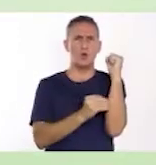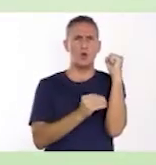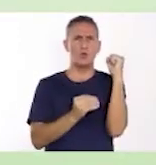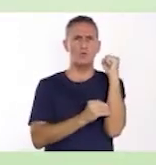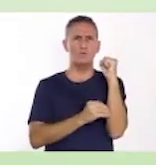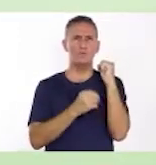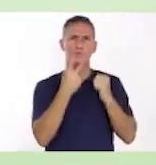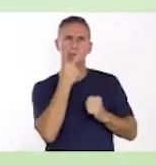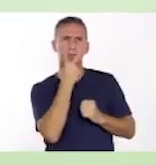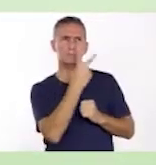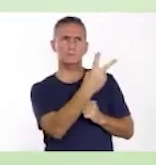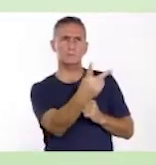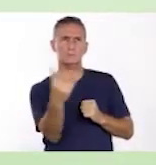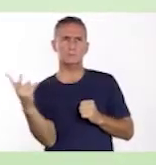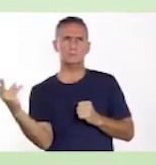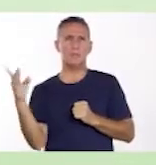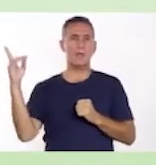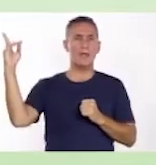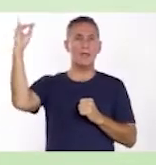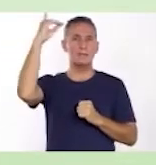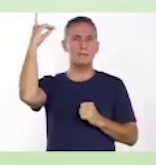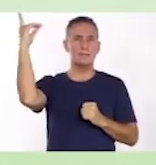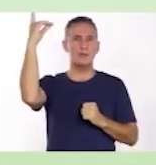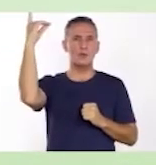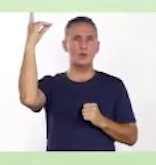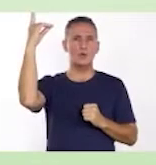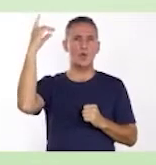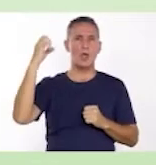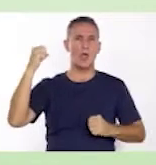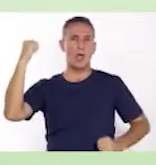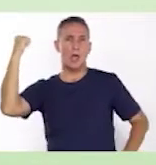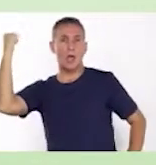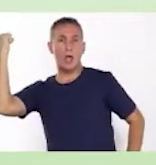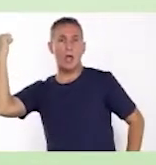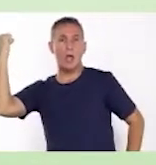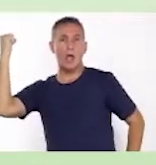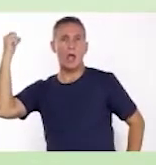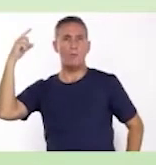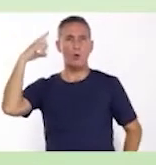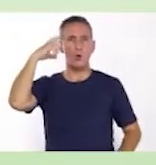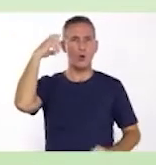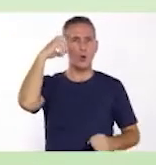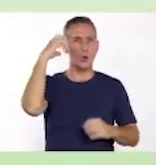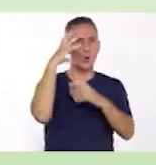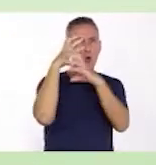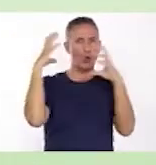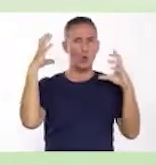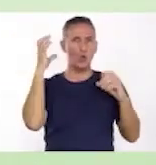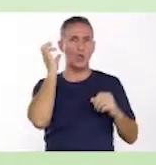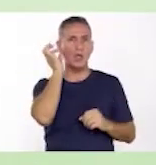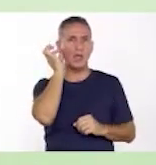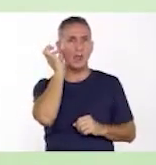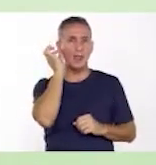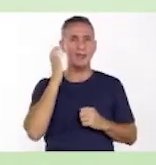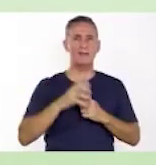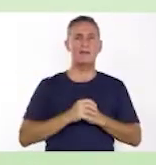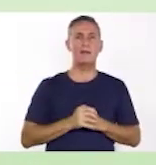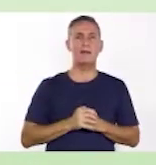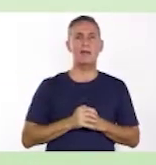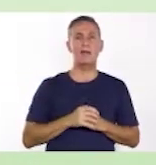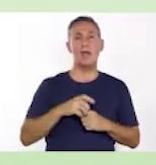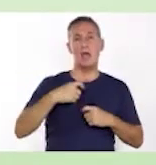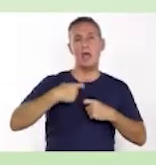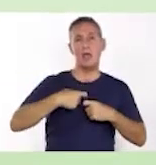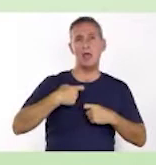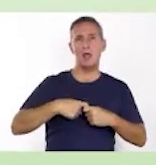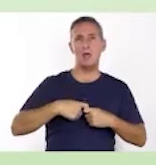presencia de los dioses. Ejemplo, tenemos a Apolo, Atenea, a Hera, a Tetis,